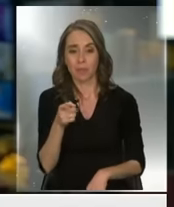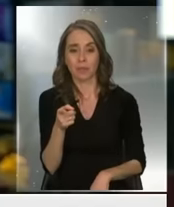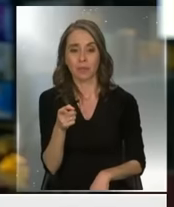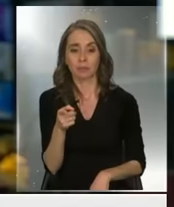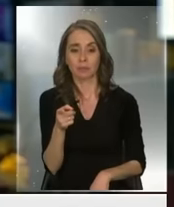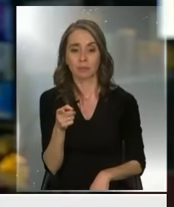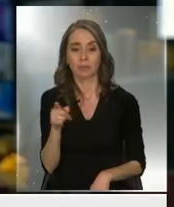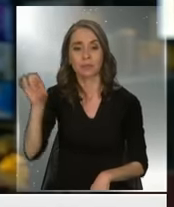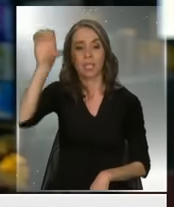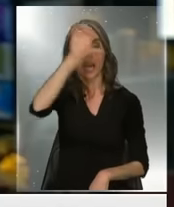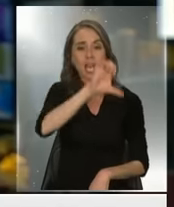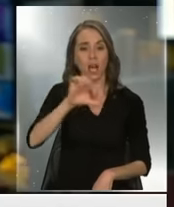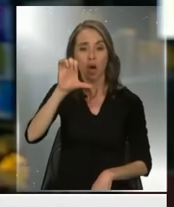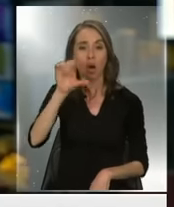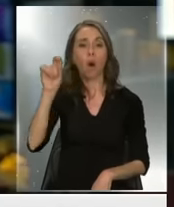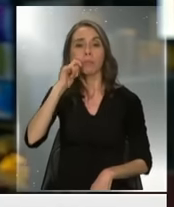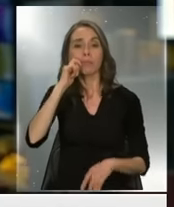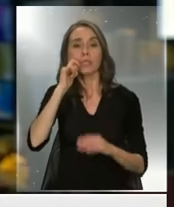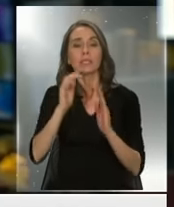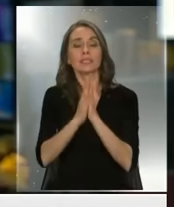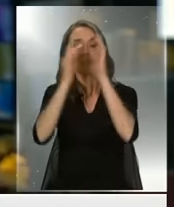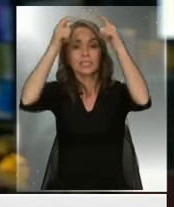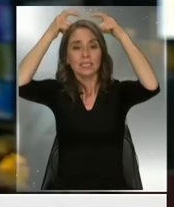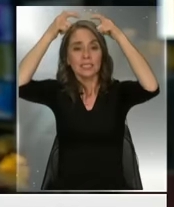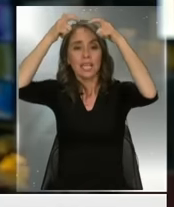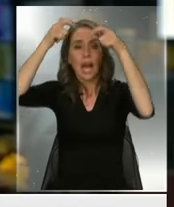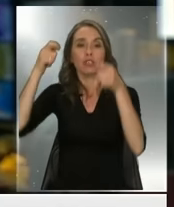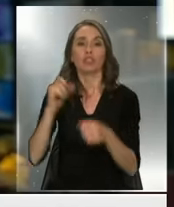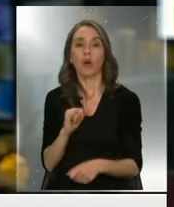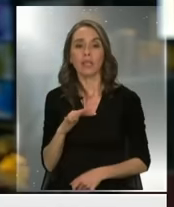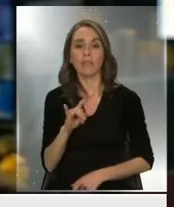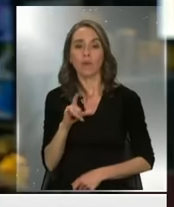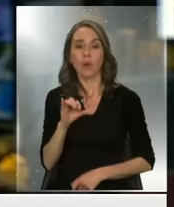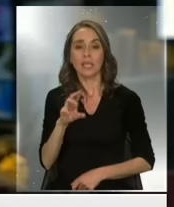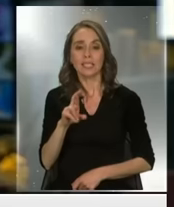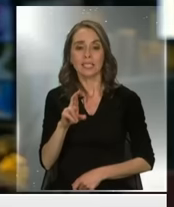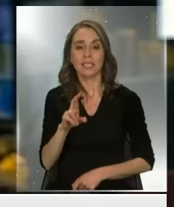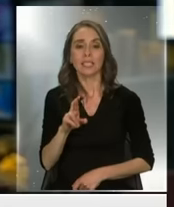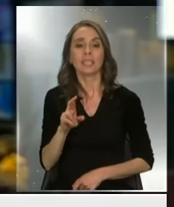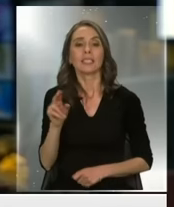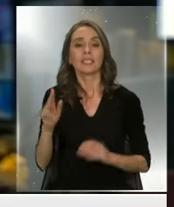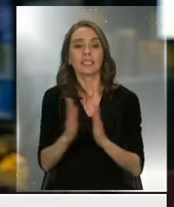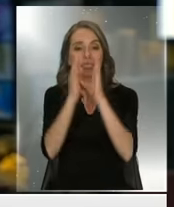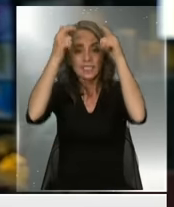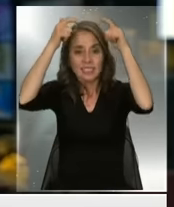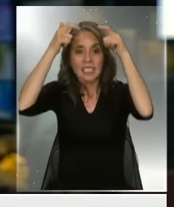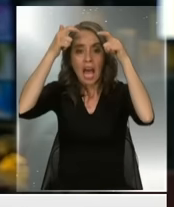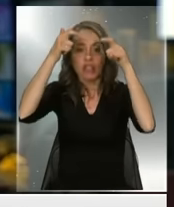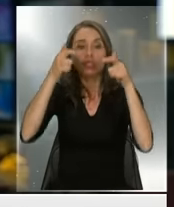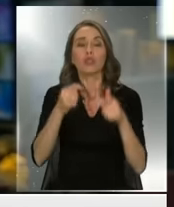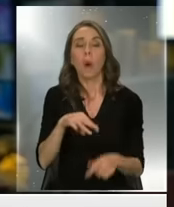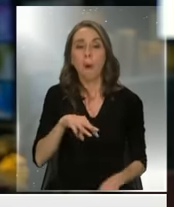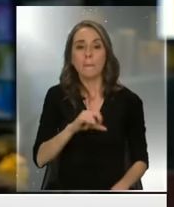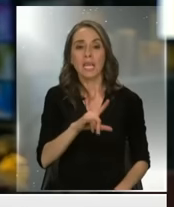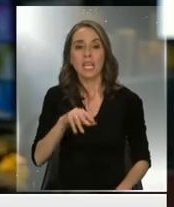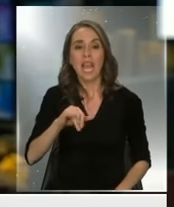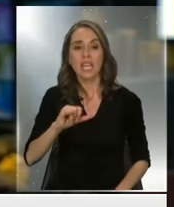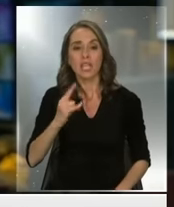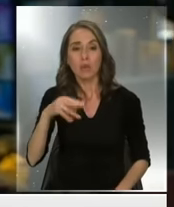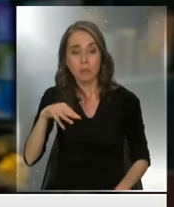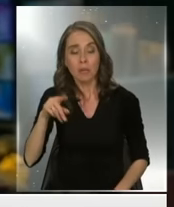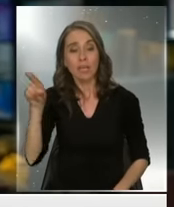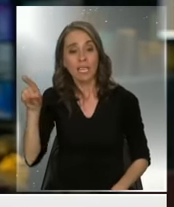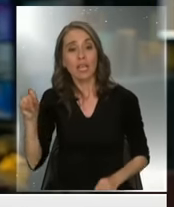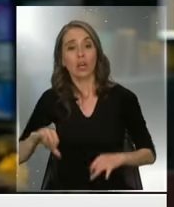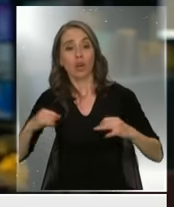vamos a Europa. Le llaman el santo influencer o el santo millennial. Un joven cuya historia ligada a la iglesia está dando